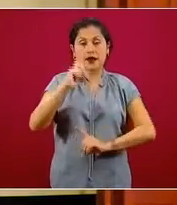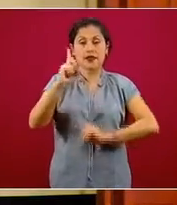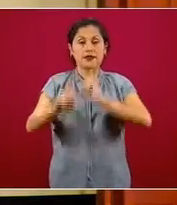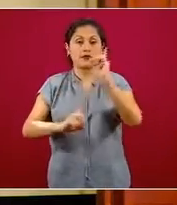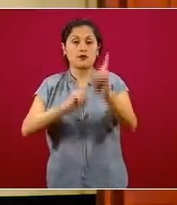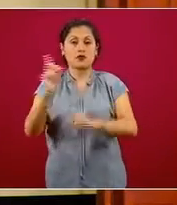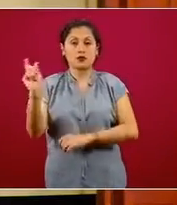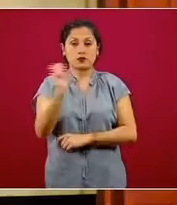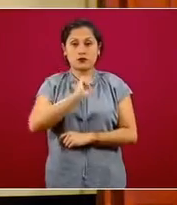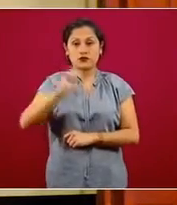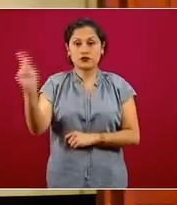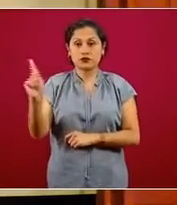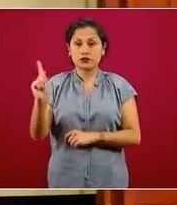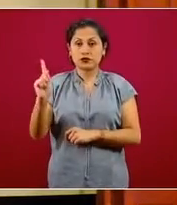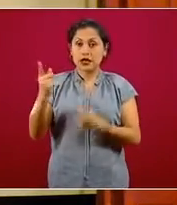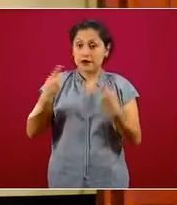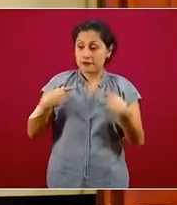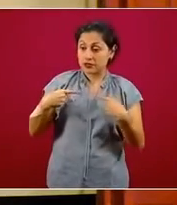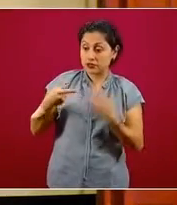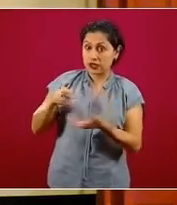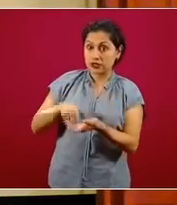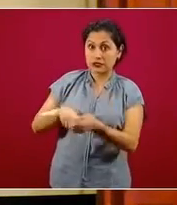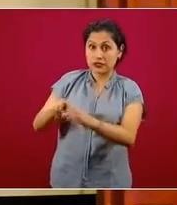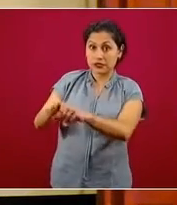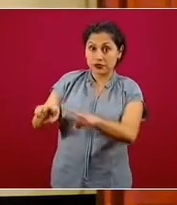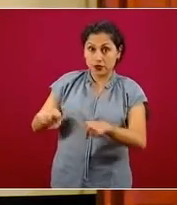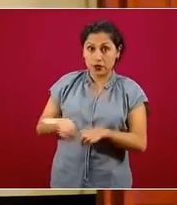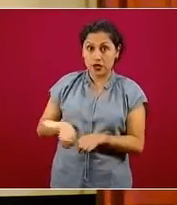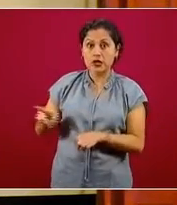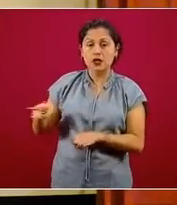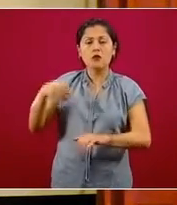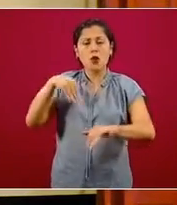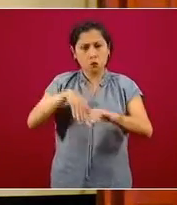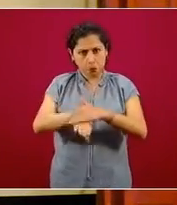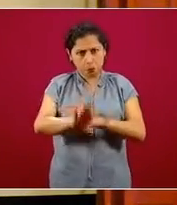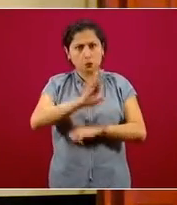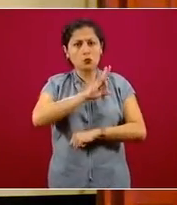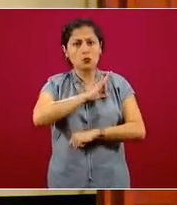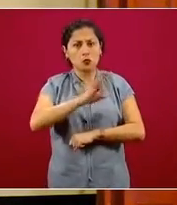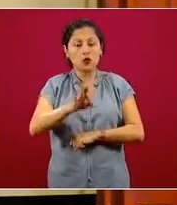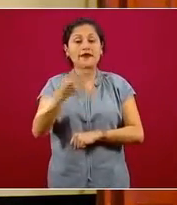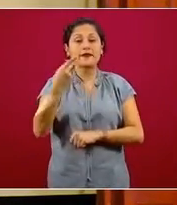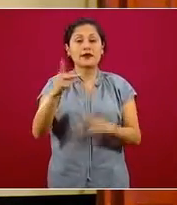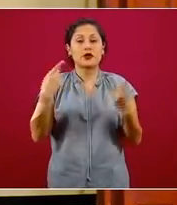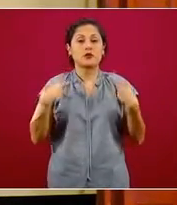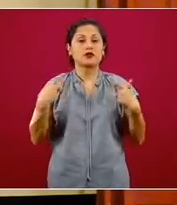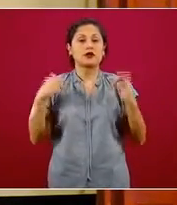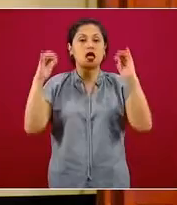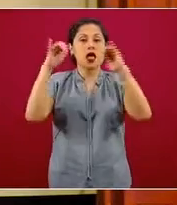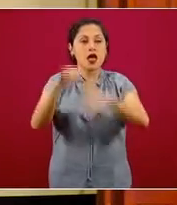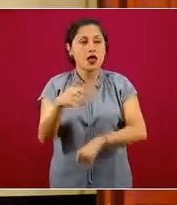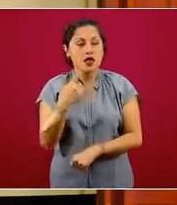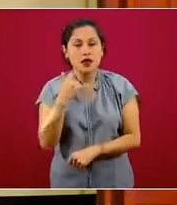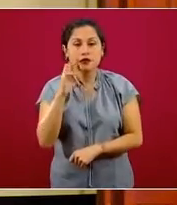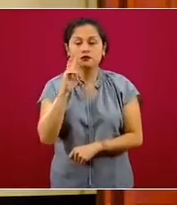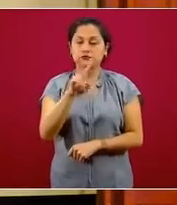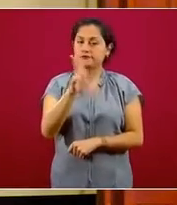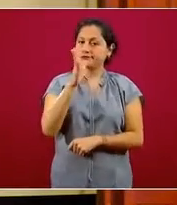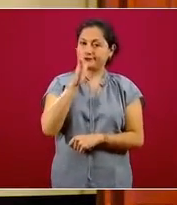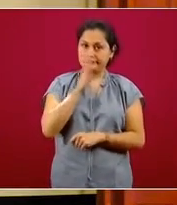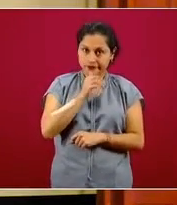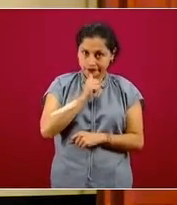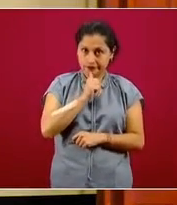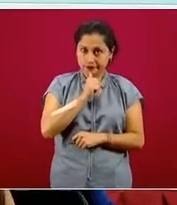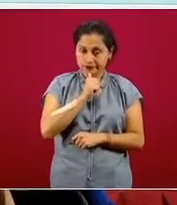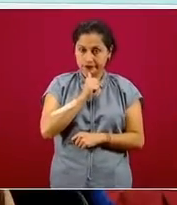los equipos pueden realizar sus partidos a puerta cerrada, esto quiere decir con estadios vacíos, sin personas, no debe